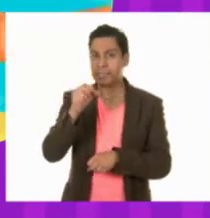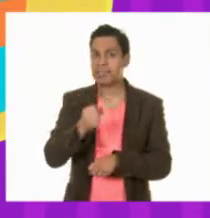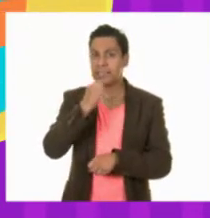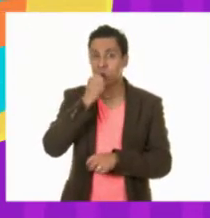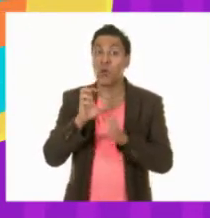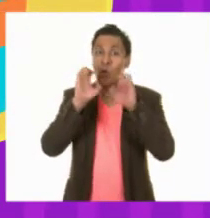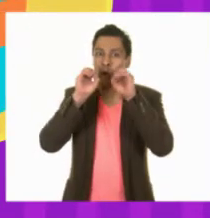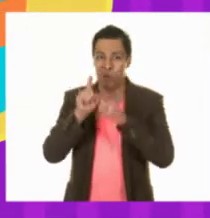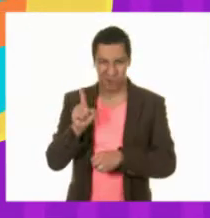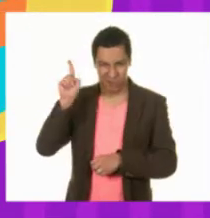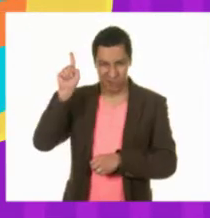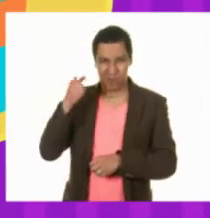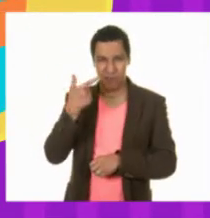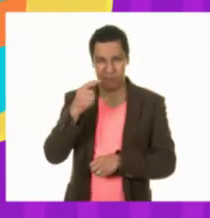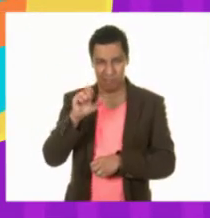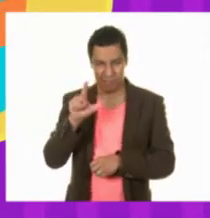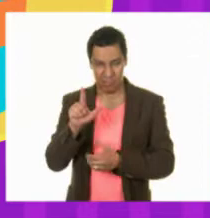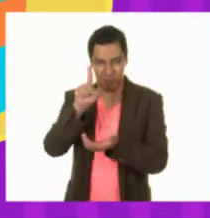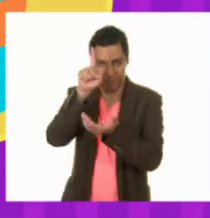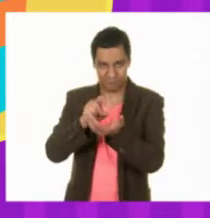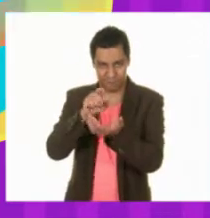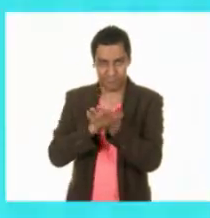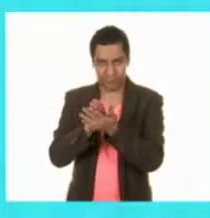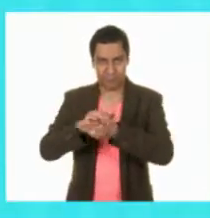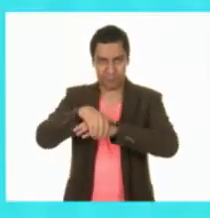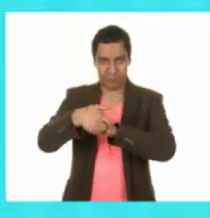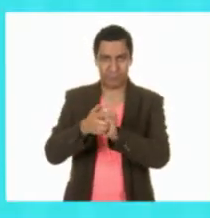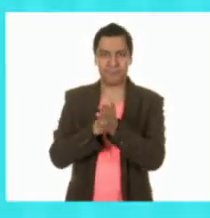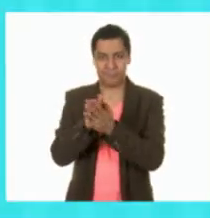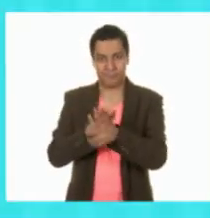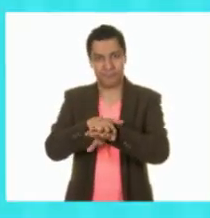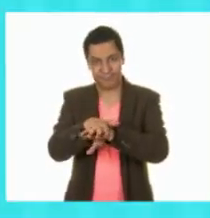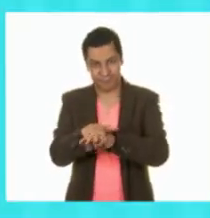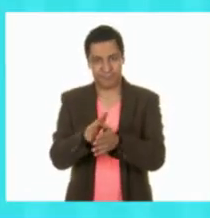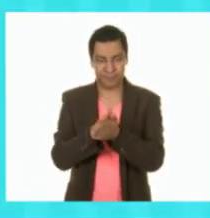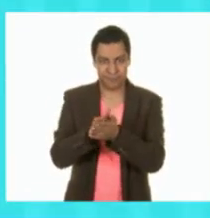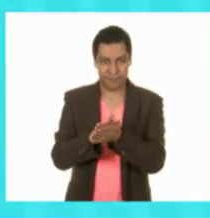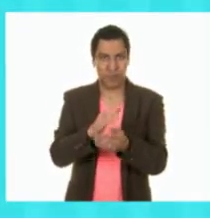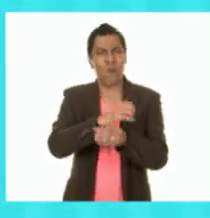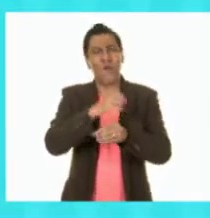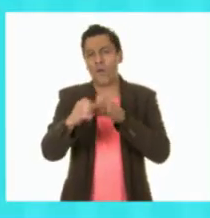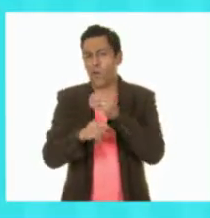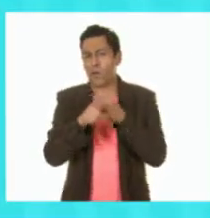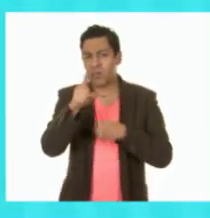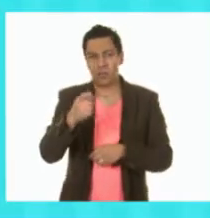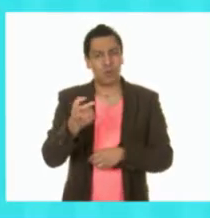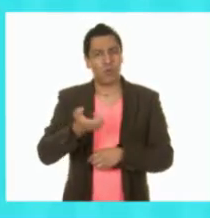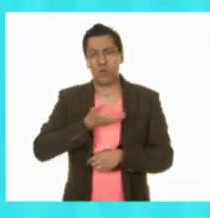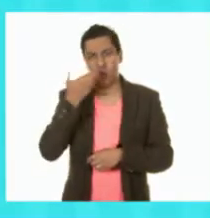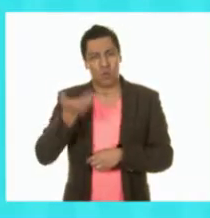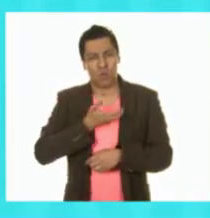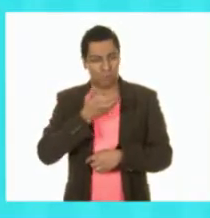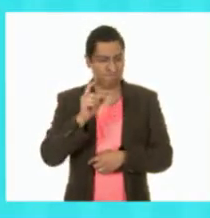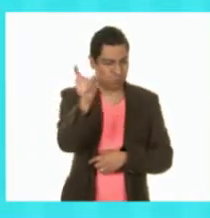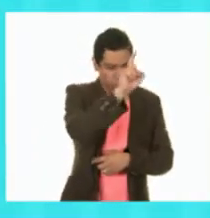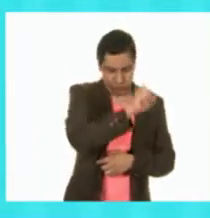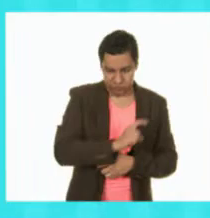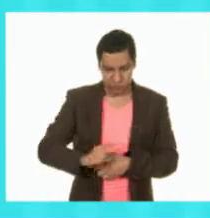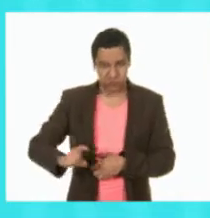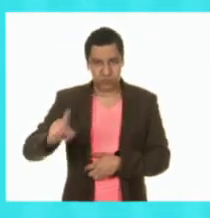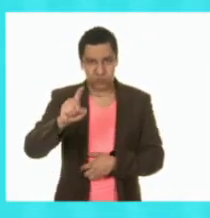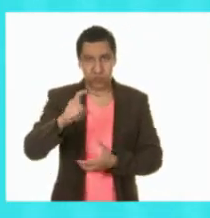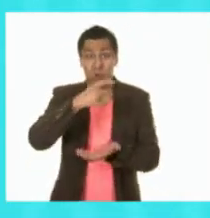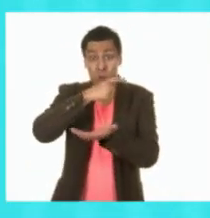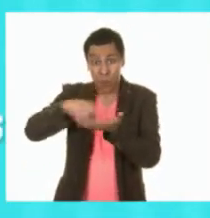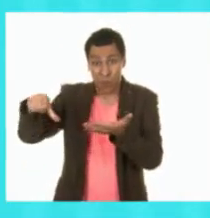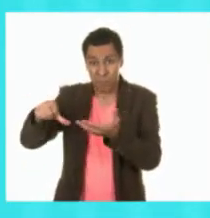aplica desinfectante a base de agua y alcohol. Desinfecta las superficies de los objetos que más utilizas. También